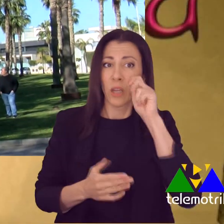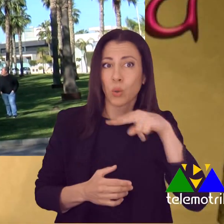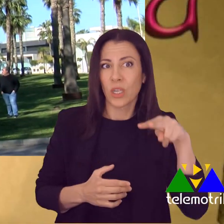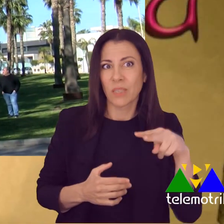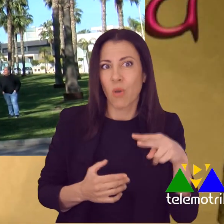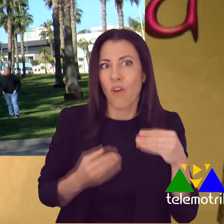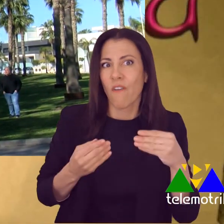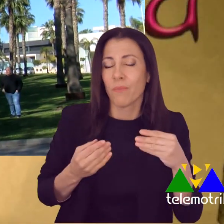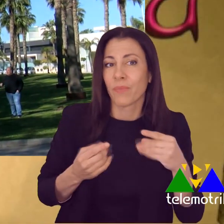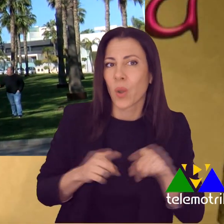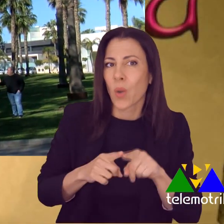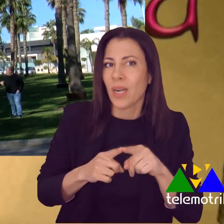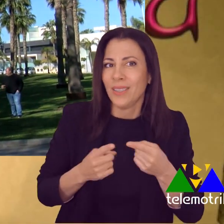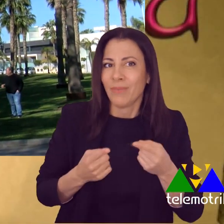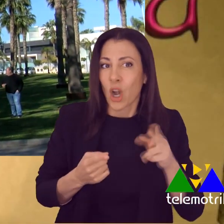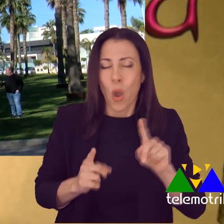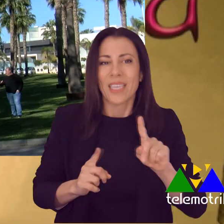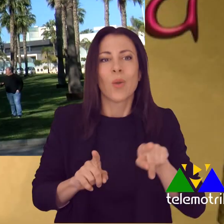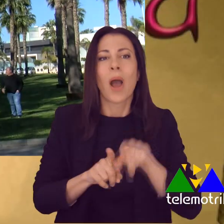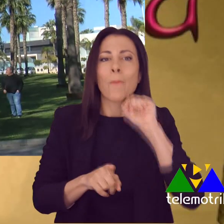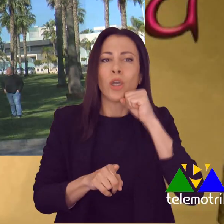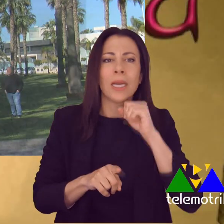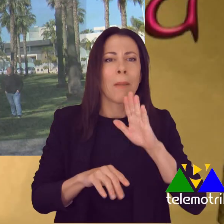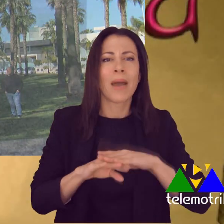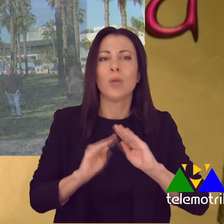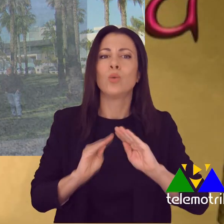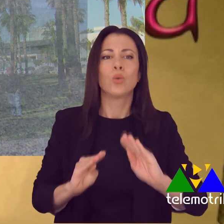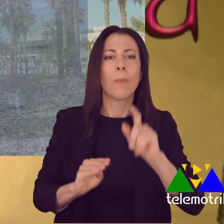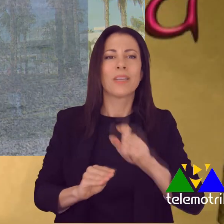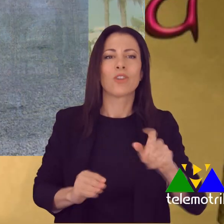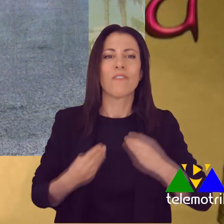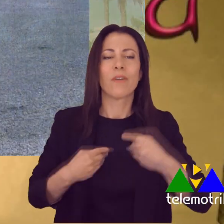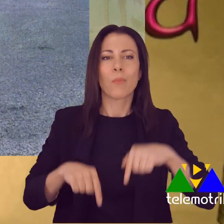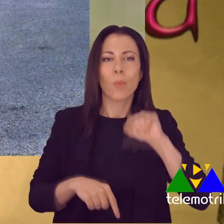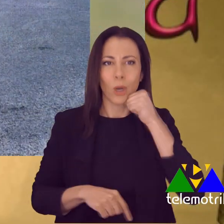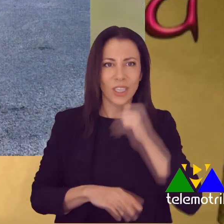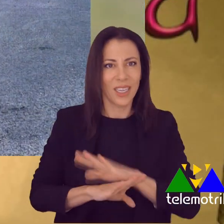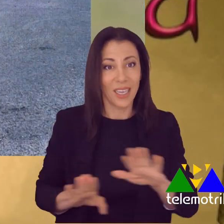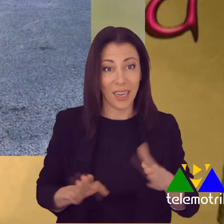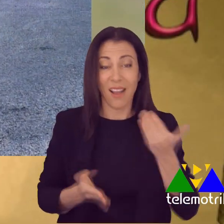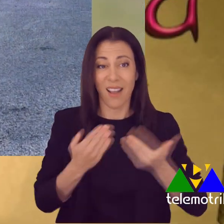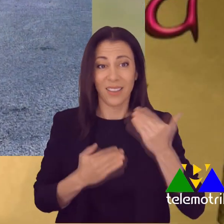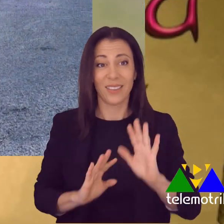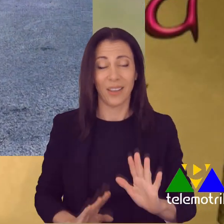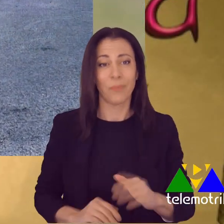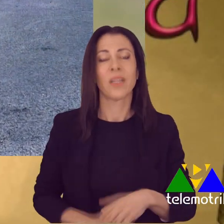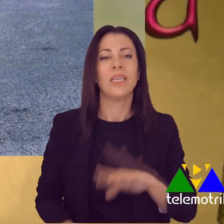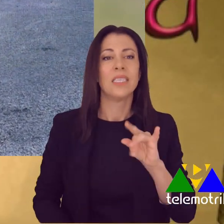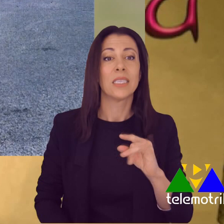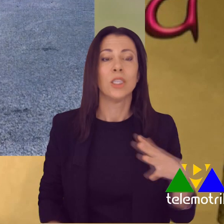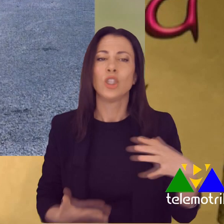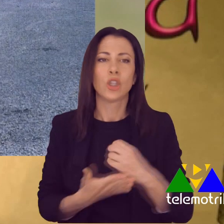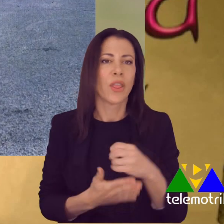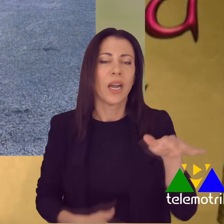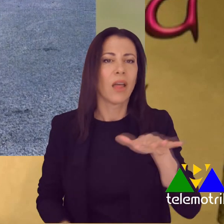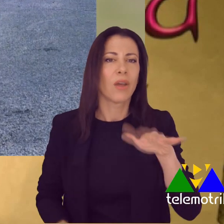Y fíjate, yo siempre... O sea, Motril para los motrileños, ¿no? Motril para los motrileños, es decir, y además una cosa, es decir, mientras